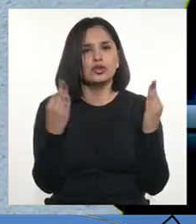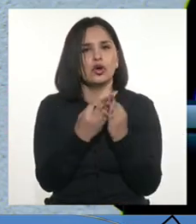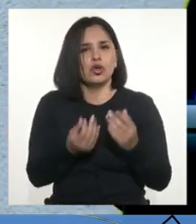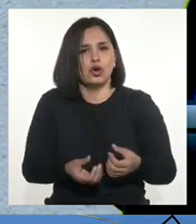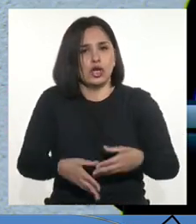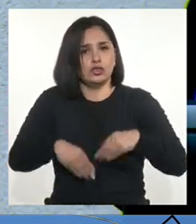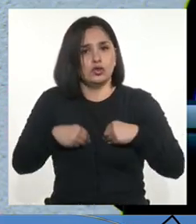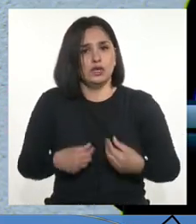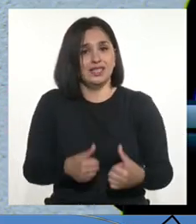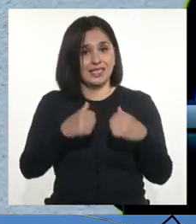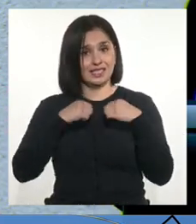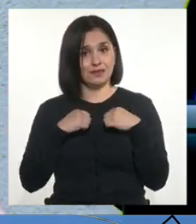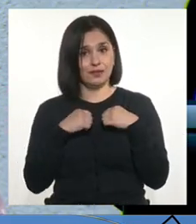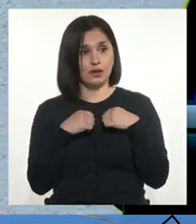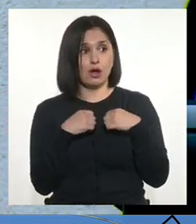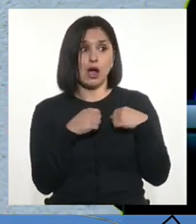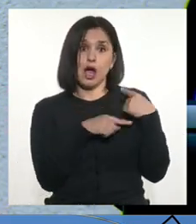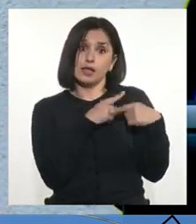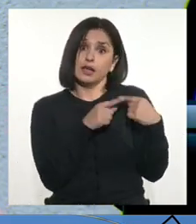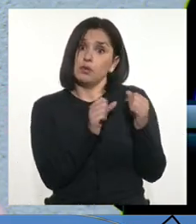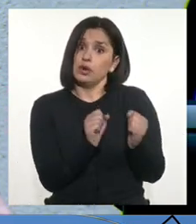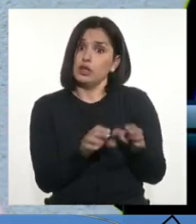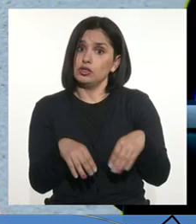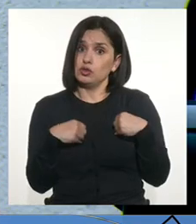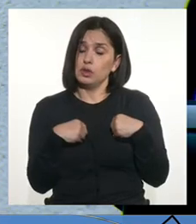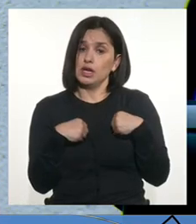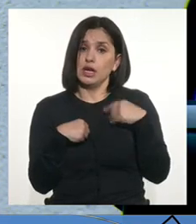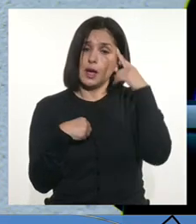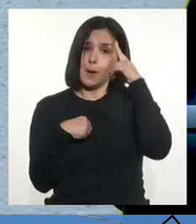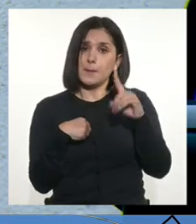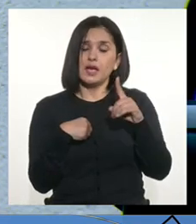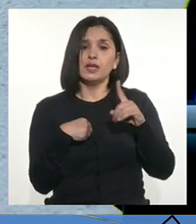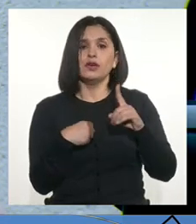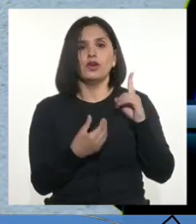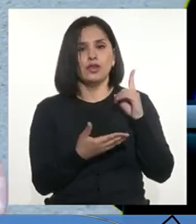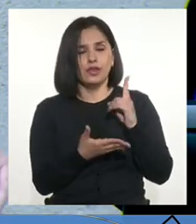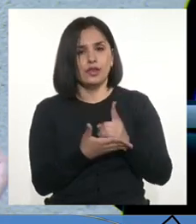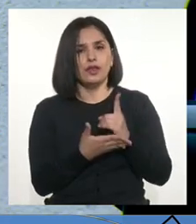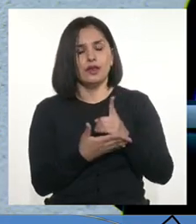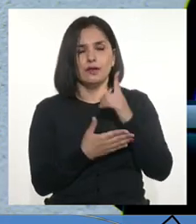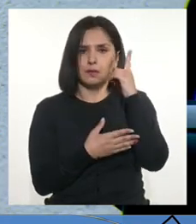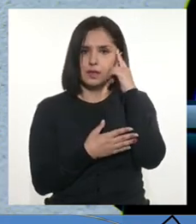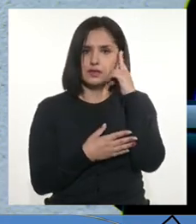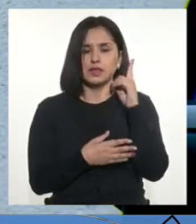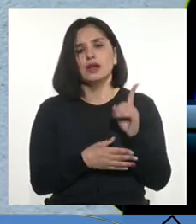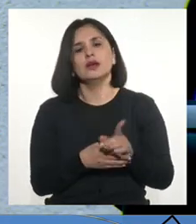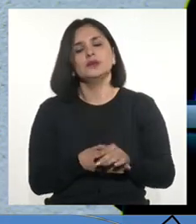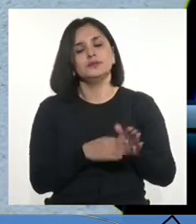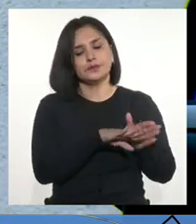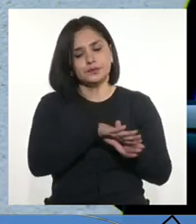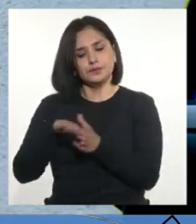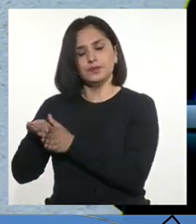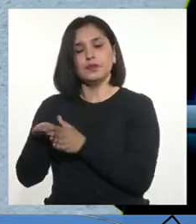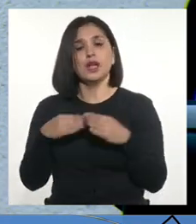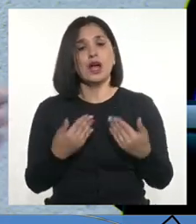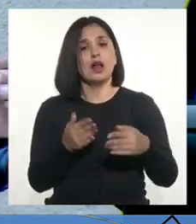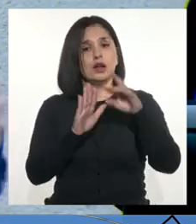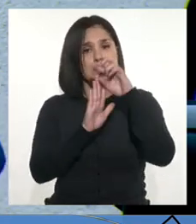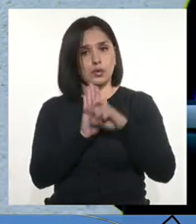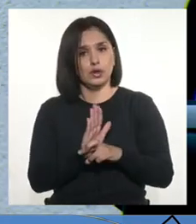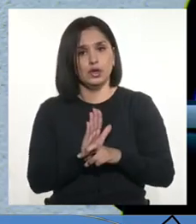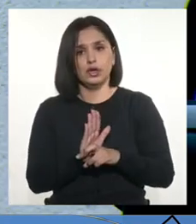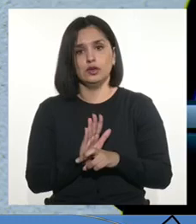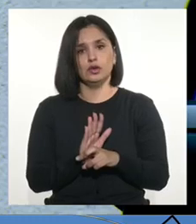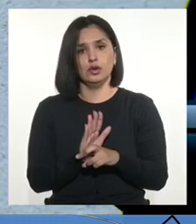que a esta generación puede no asumirla pero esta generación del senado le le corresponde en relación al proyecto mismo ya decía